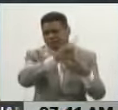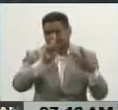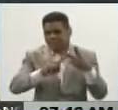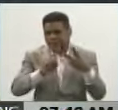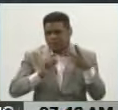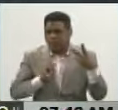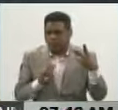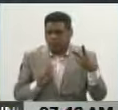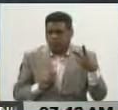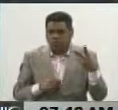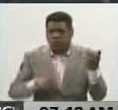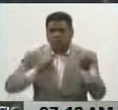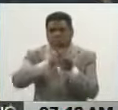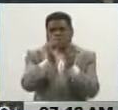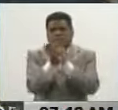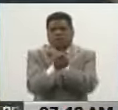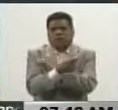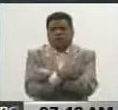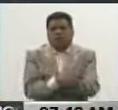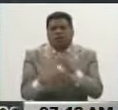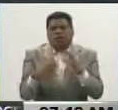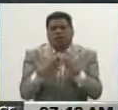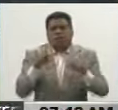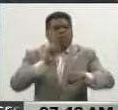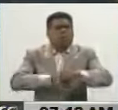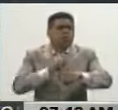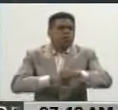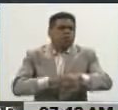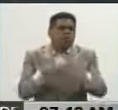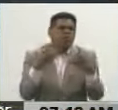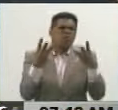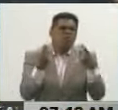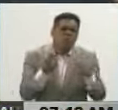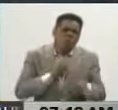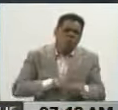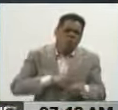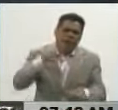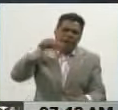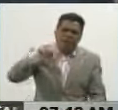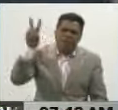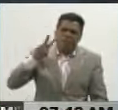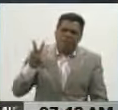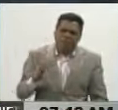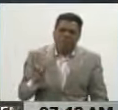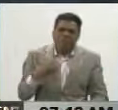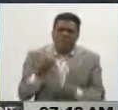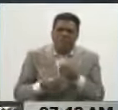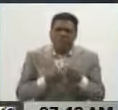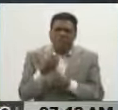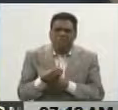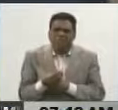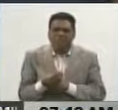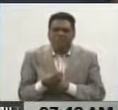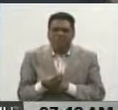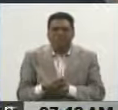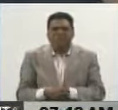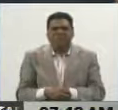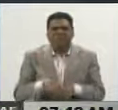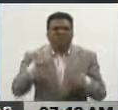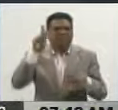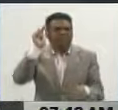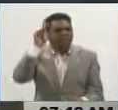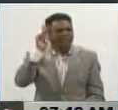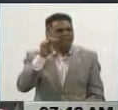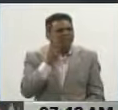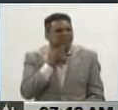la transformación de la jornada de trabajo. La jornada de trabajo en Venezuela está conceptuada desde un concepto de docencia que dice